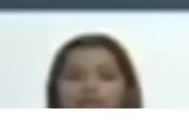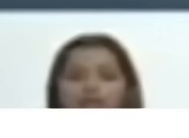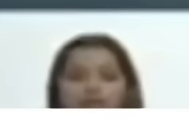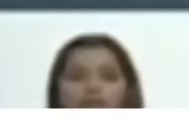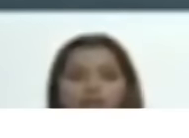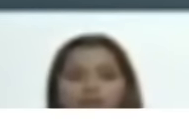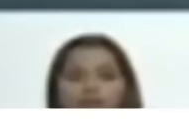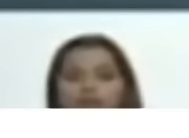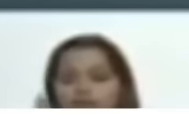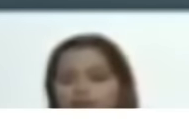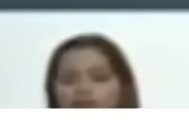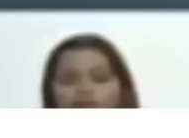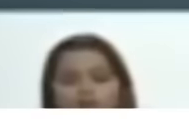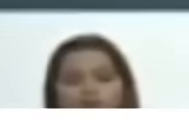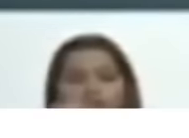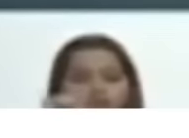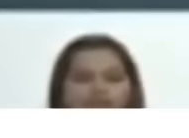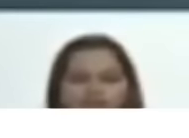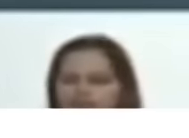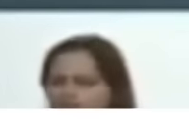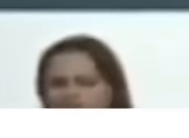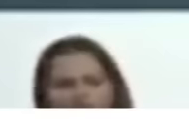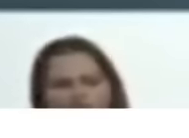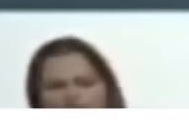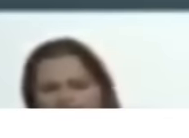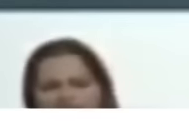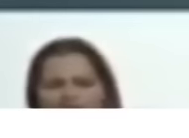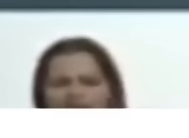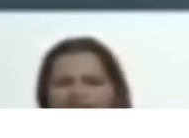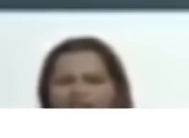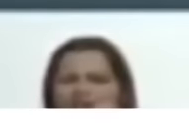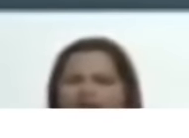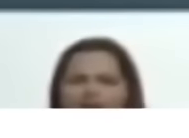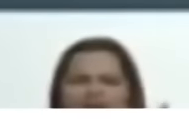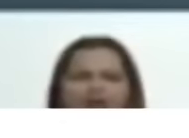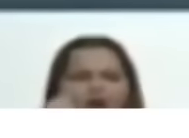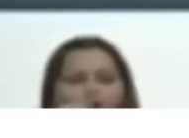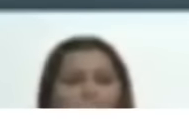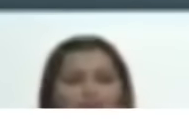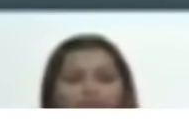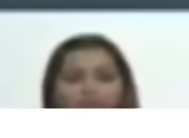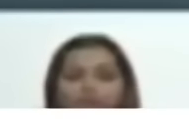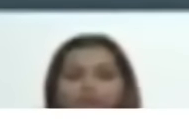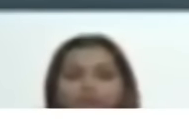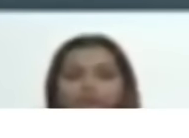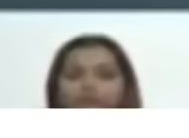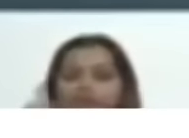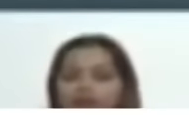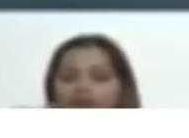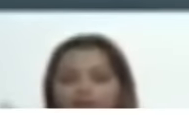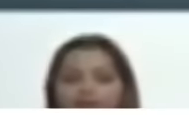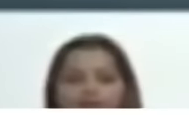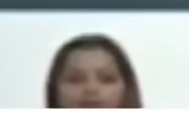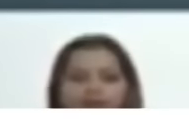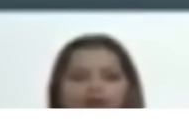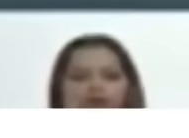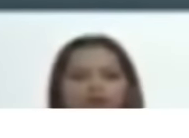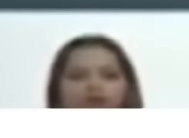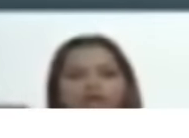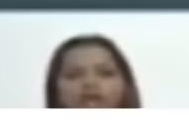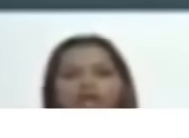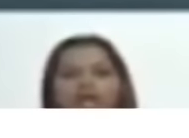las detenciones por todo esto que he aquí informado y explicado de Henry